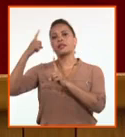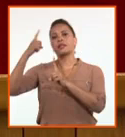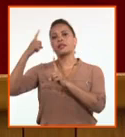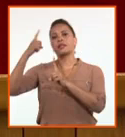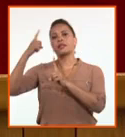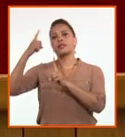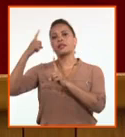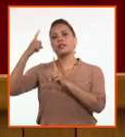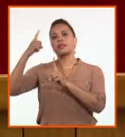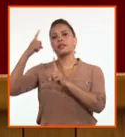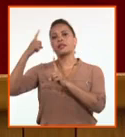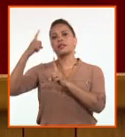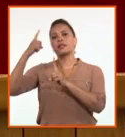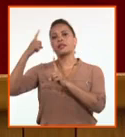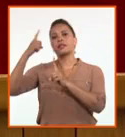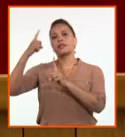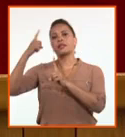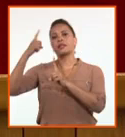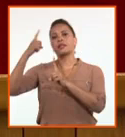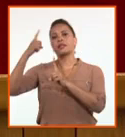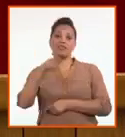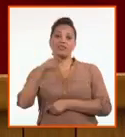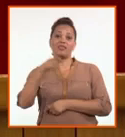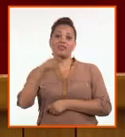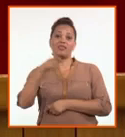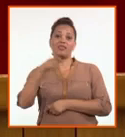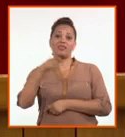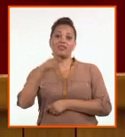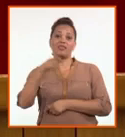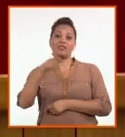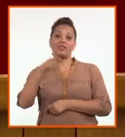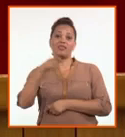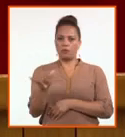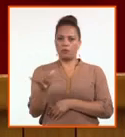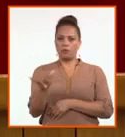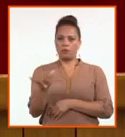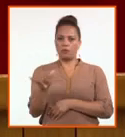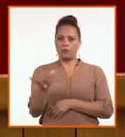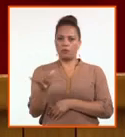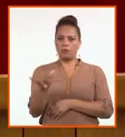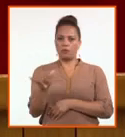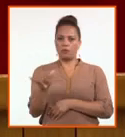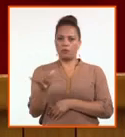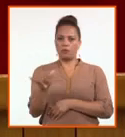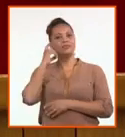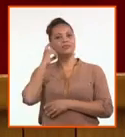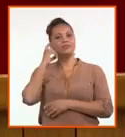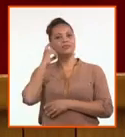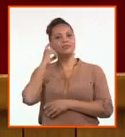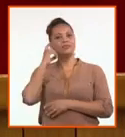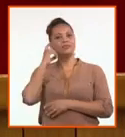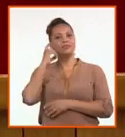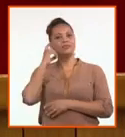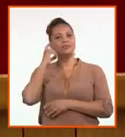económicas y sociales en las que ustedes decididamente participaron. Cuando decimos que la ciencia cubana y el